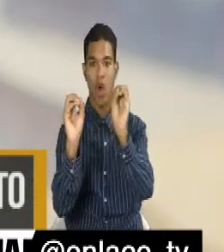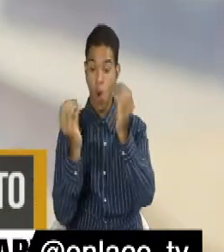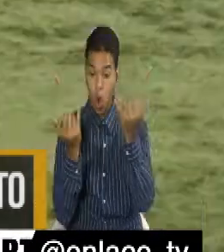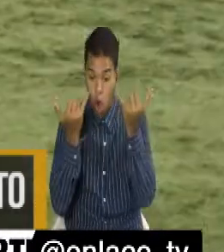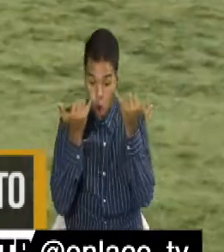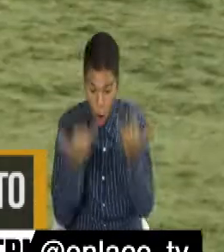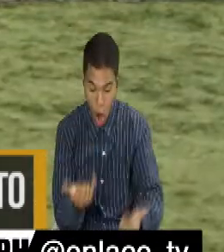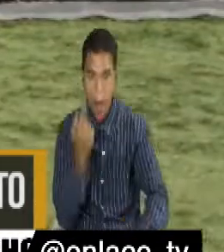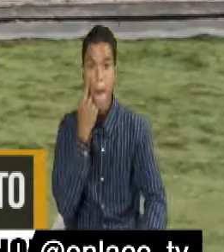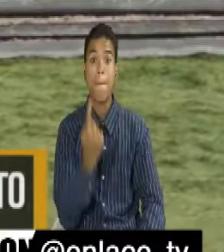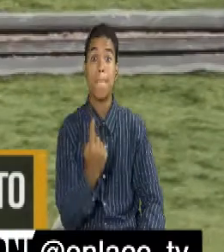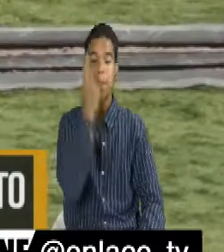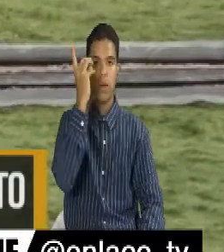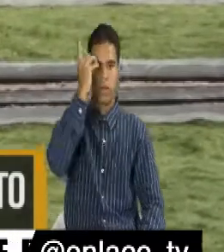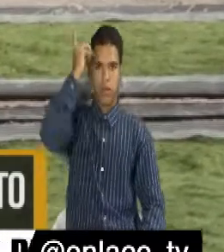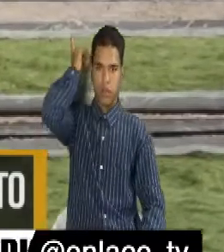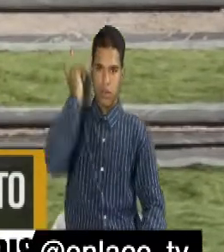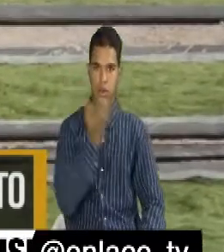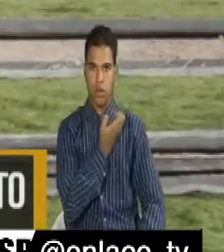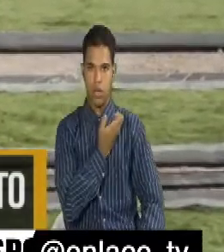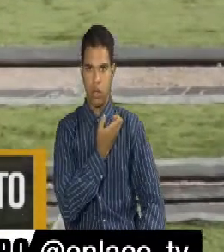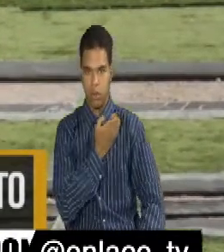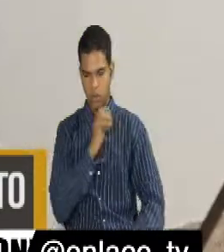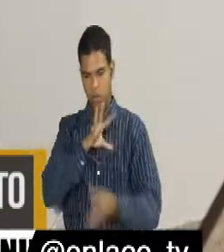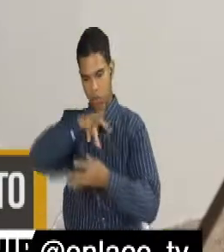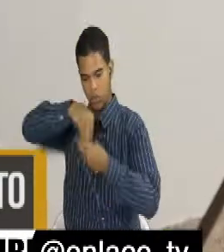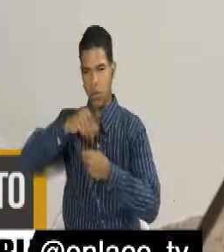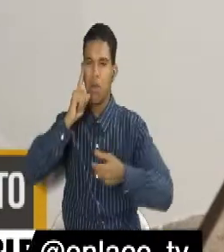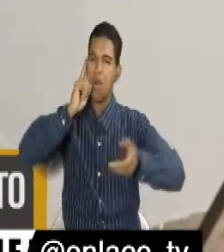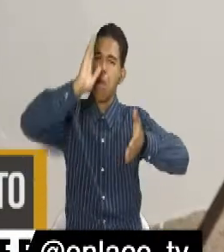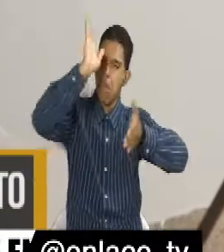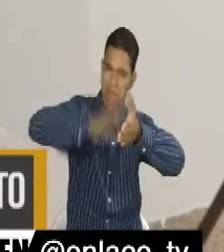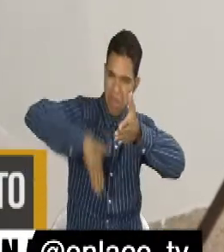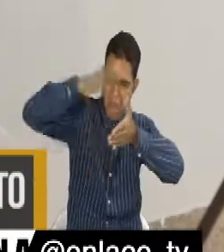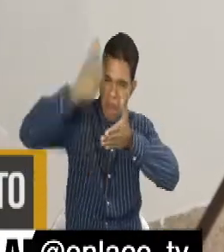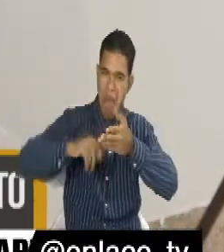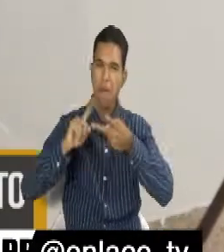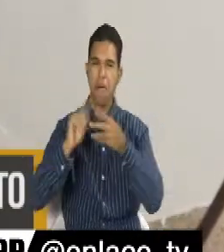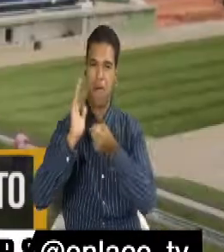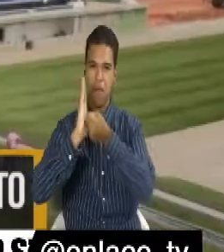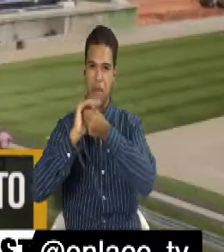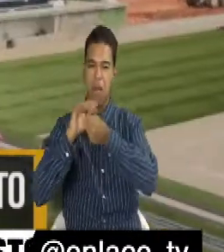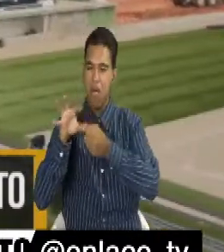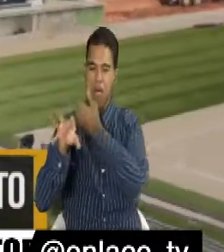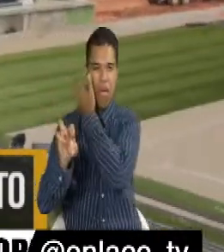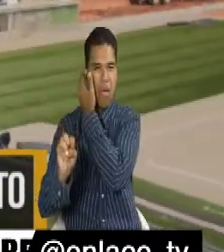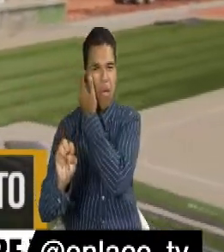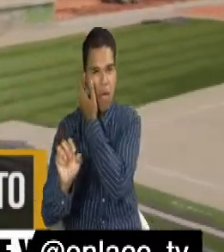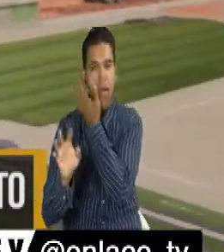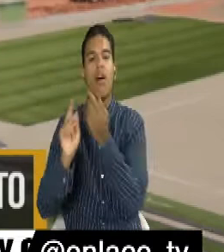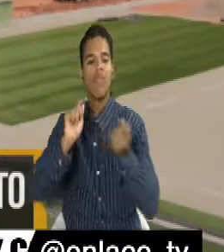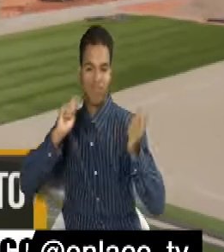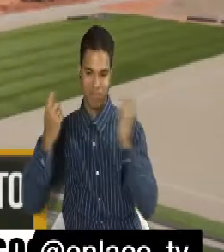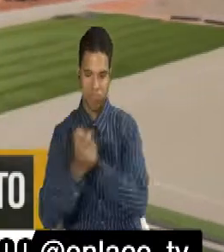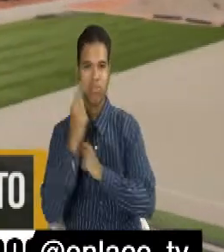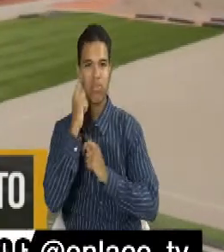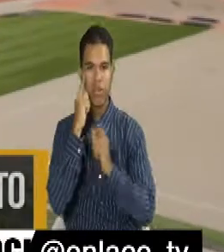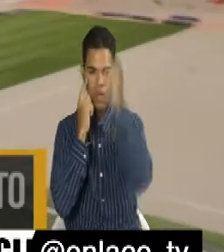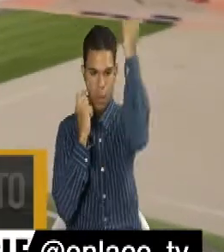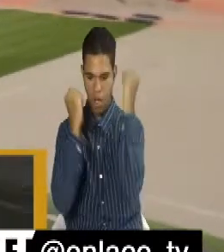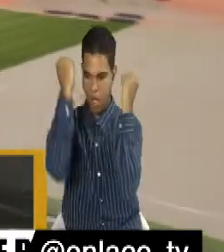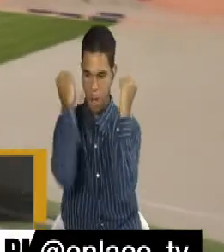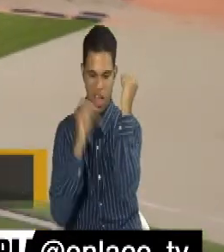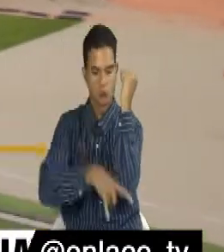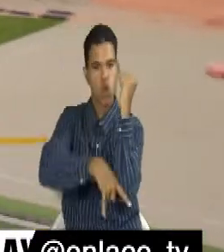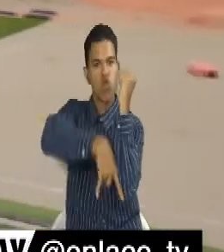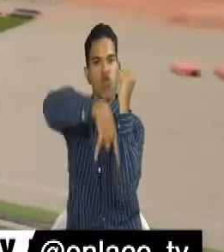habilitar el estadio. Gramas sintéticas, labores de pintura, cambios de baterías sanitarias y trabajos de drenaje, entre otros, se ejecutan en